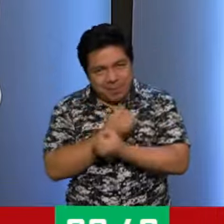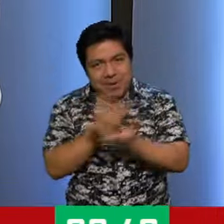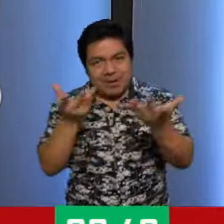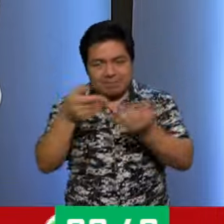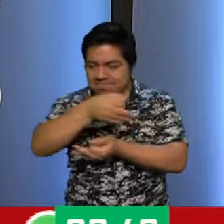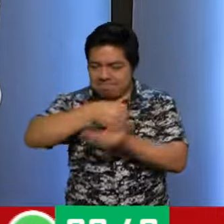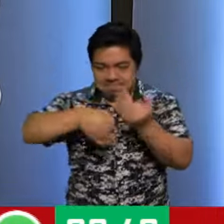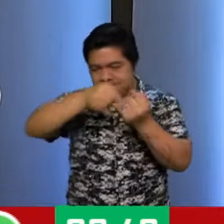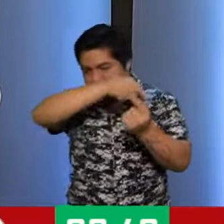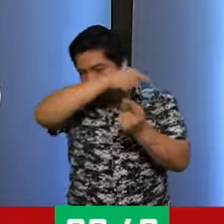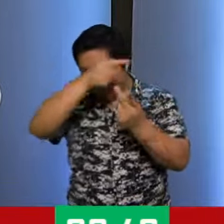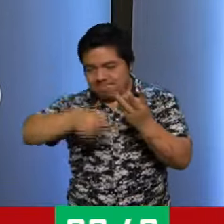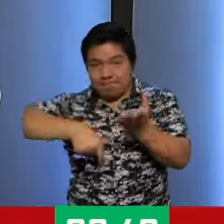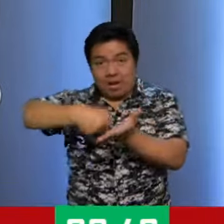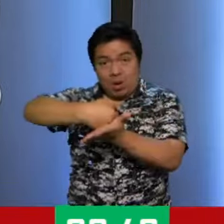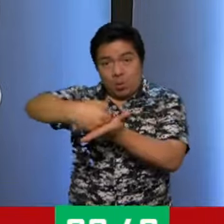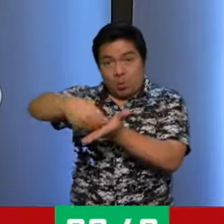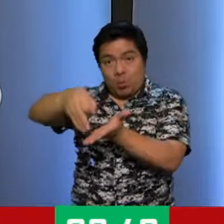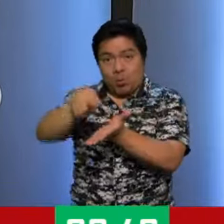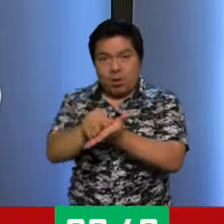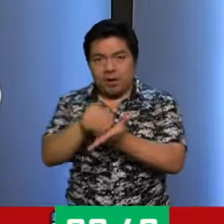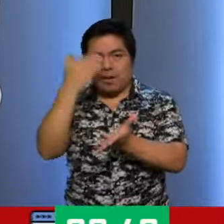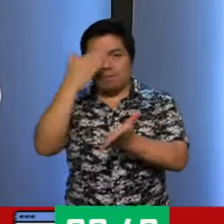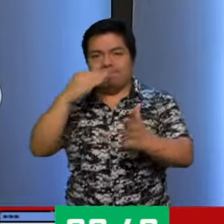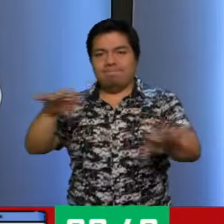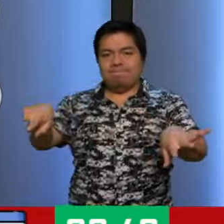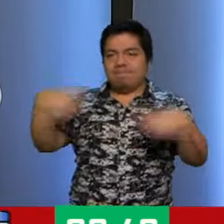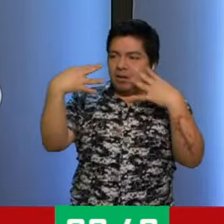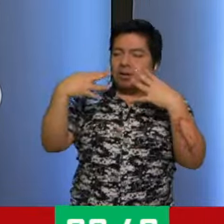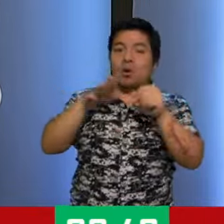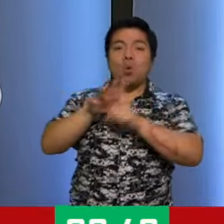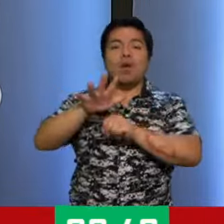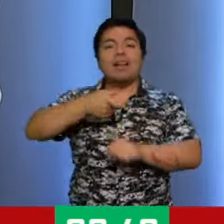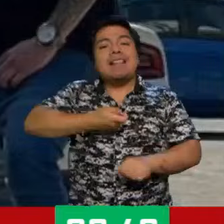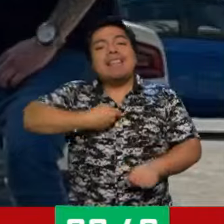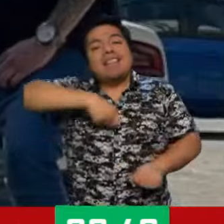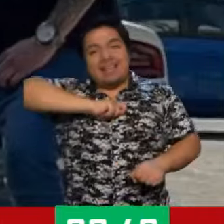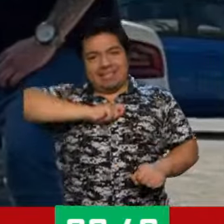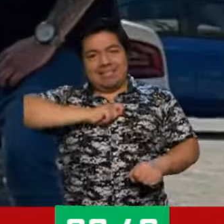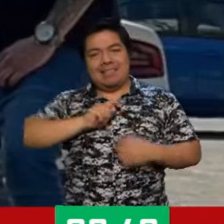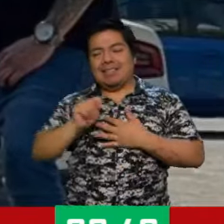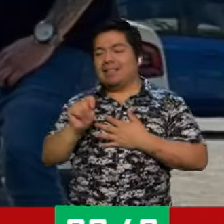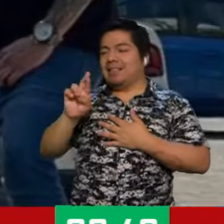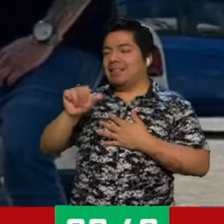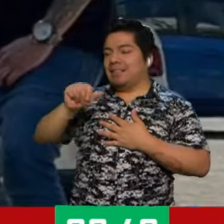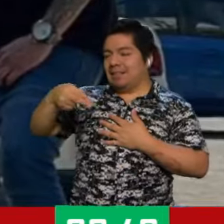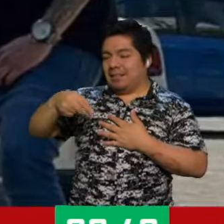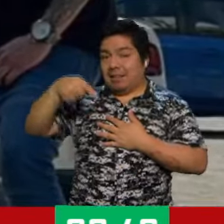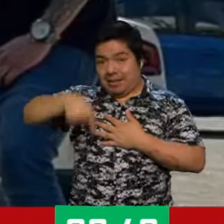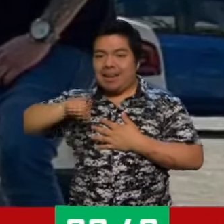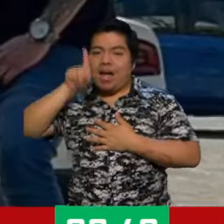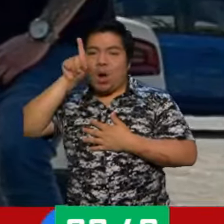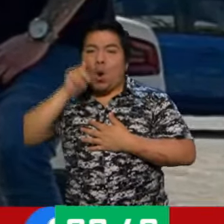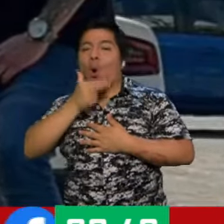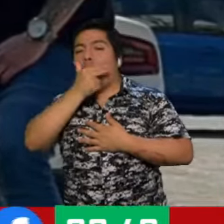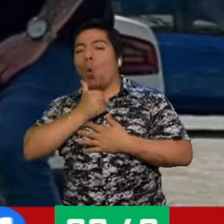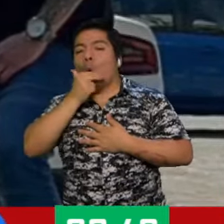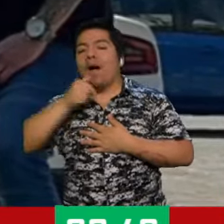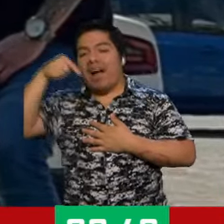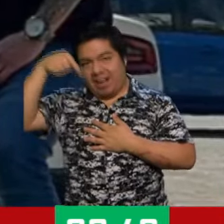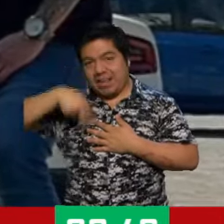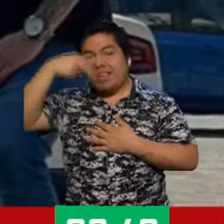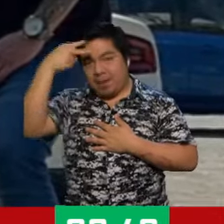libertades, la valentía dedicada a la visibilidad trans masculina en México. Ahorita le explicamos. Porque